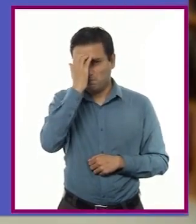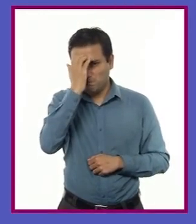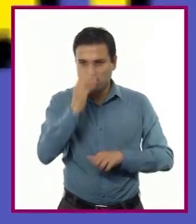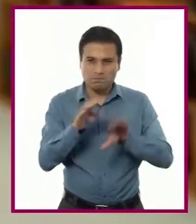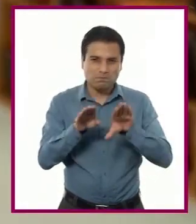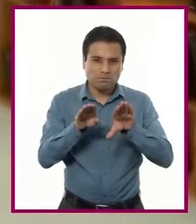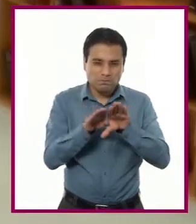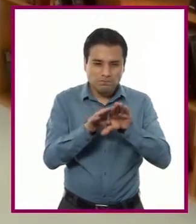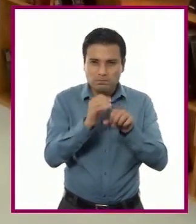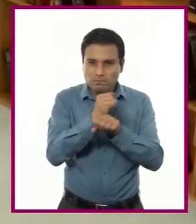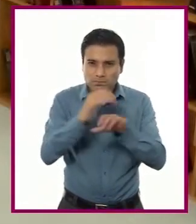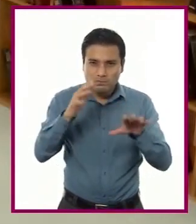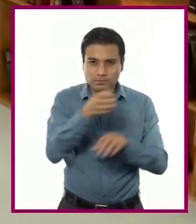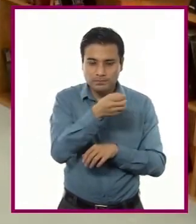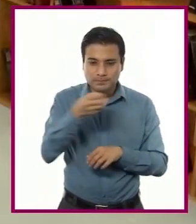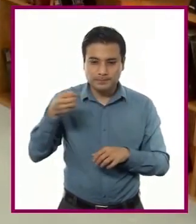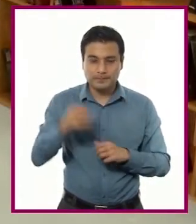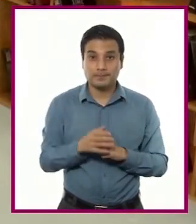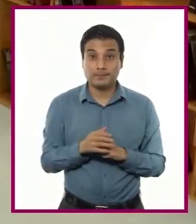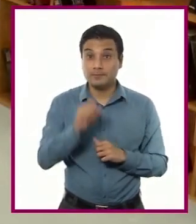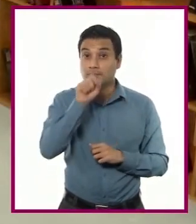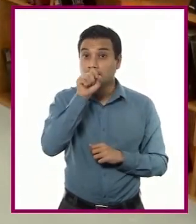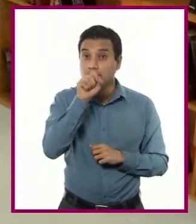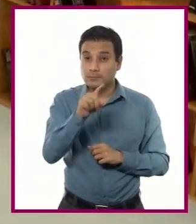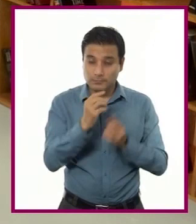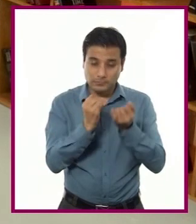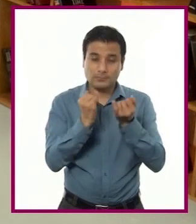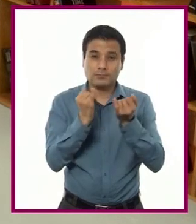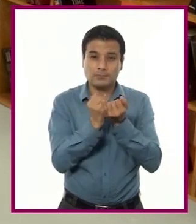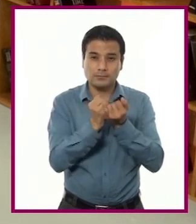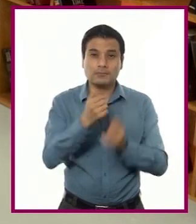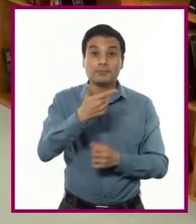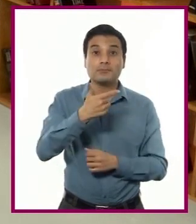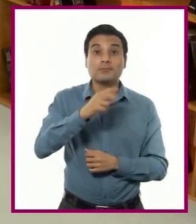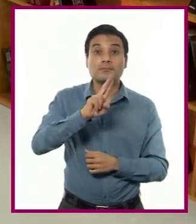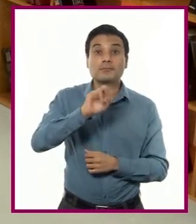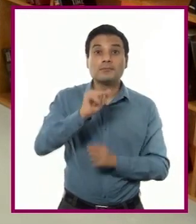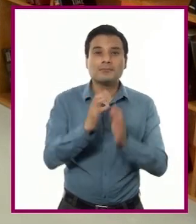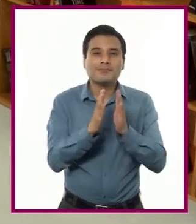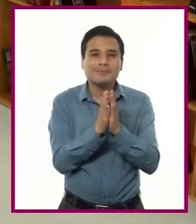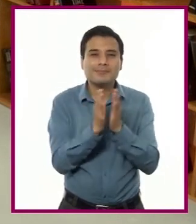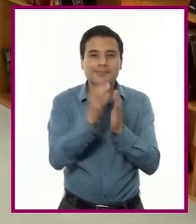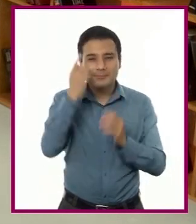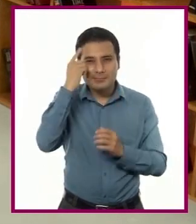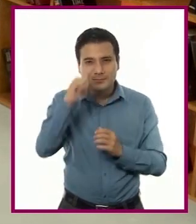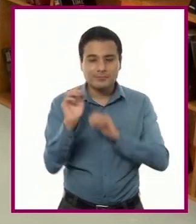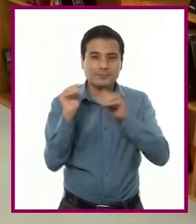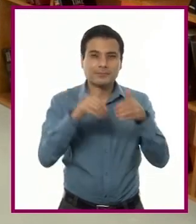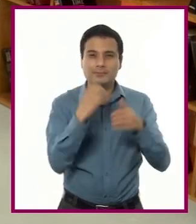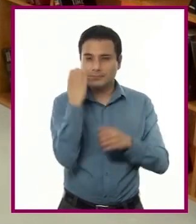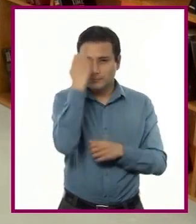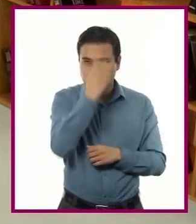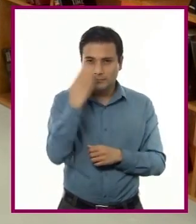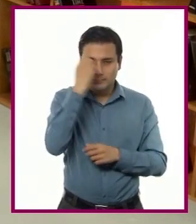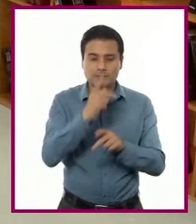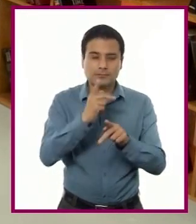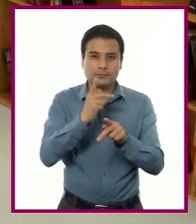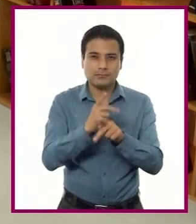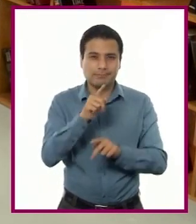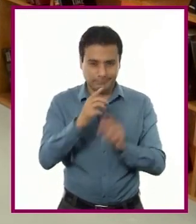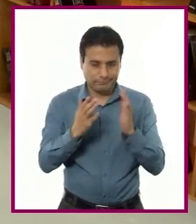organizar información. De la misma forma, revisen guías para el ingreso a bachillerato, ya sea en formato físico o